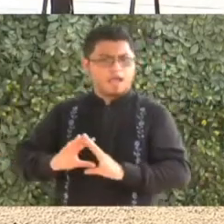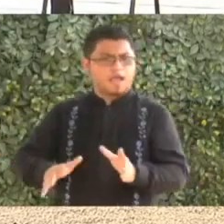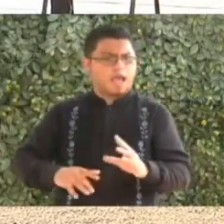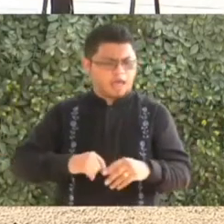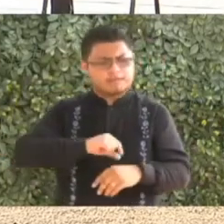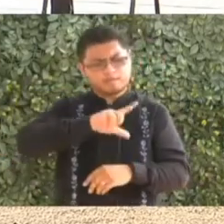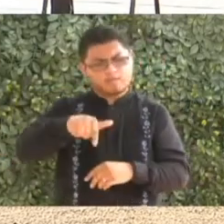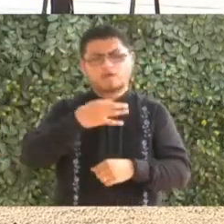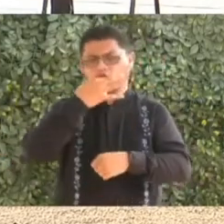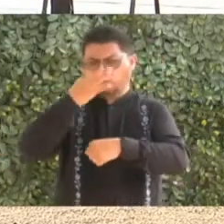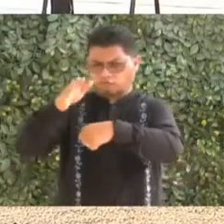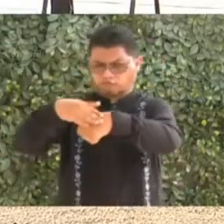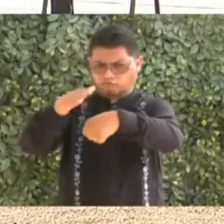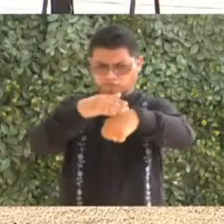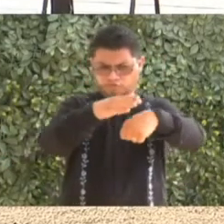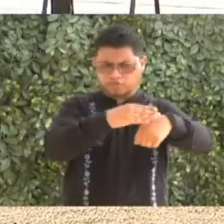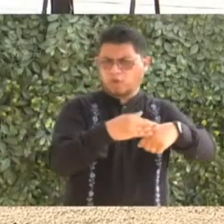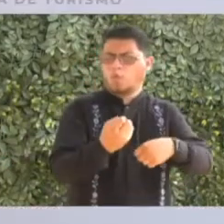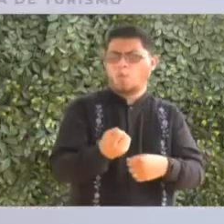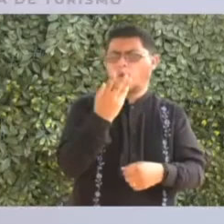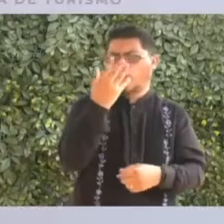informar qué avance tiene,